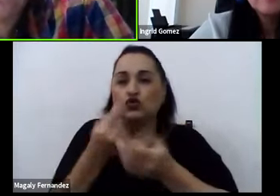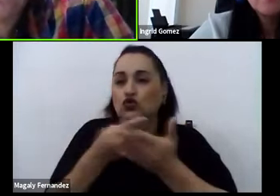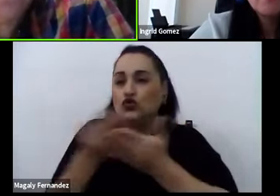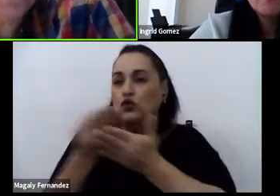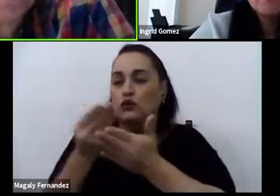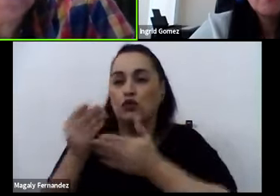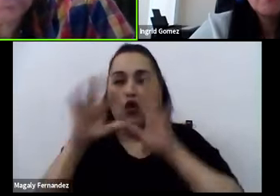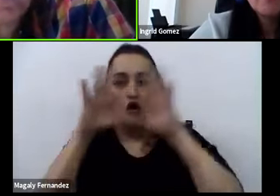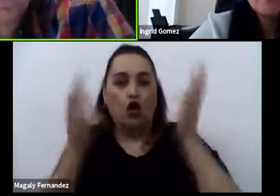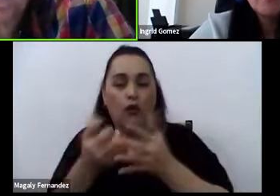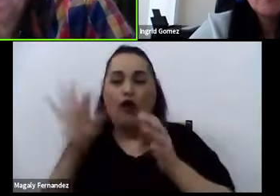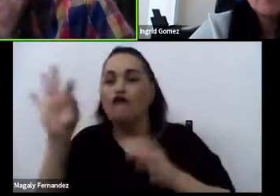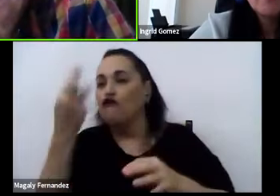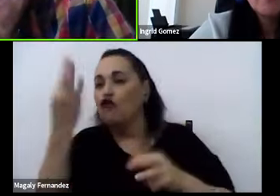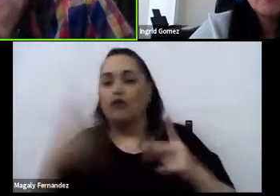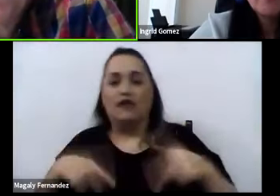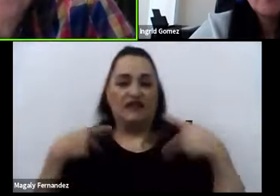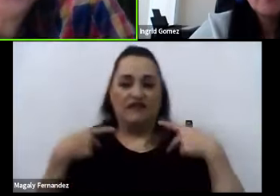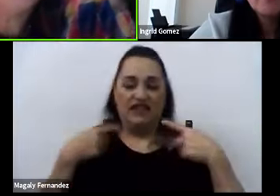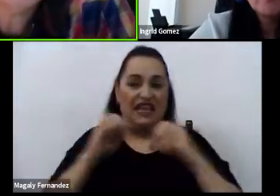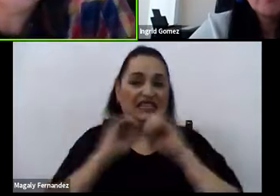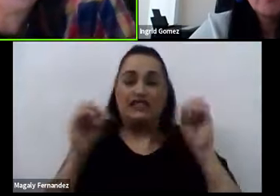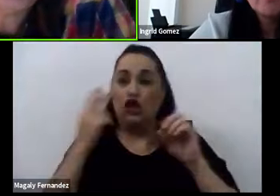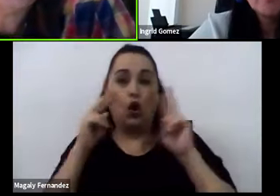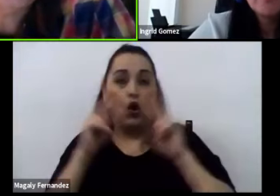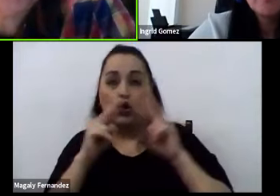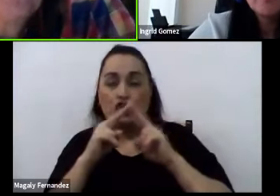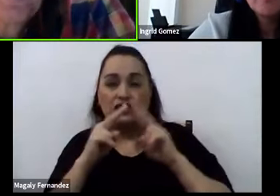sin conocer nuestras emisiones. Menos del